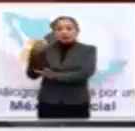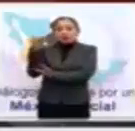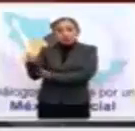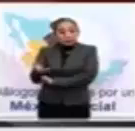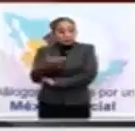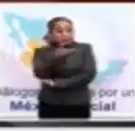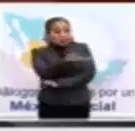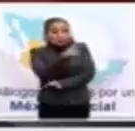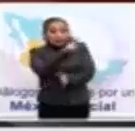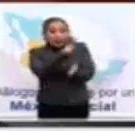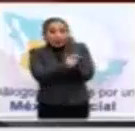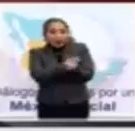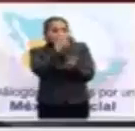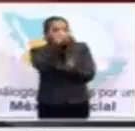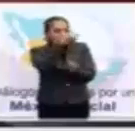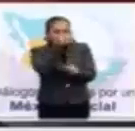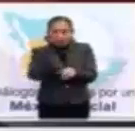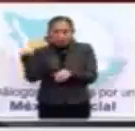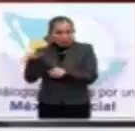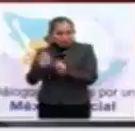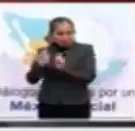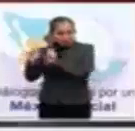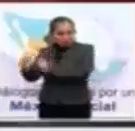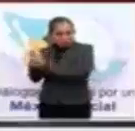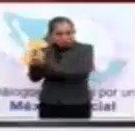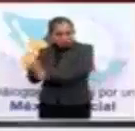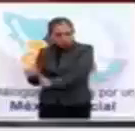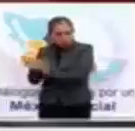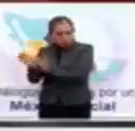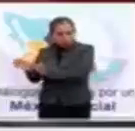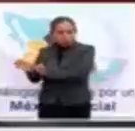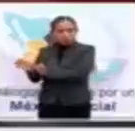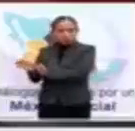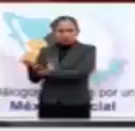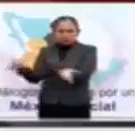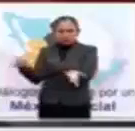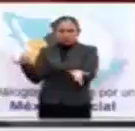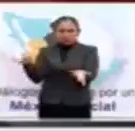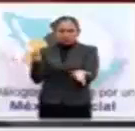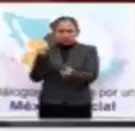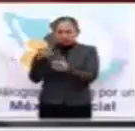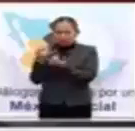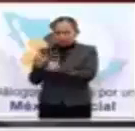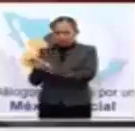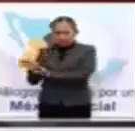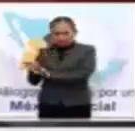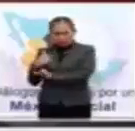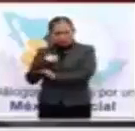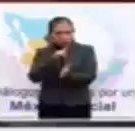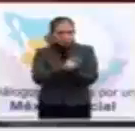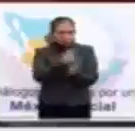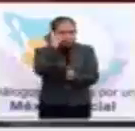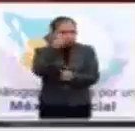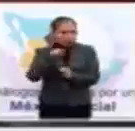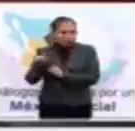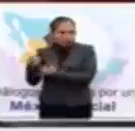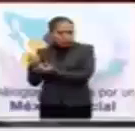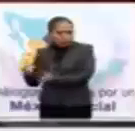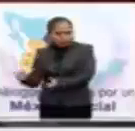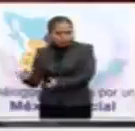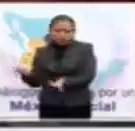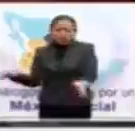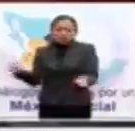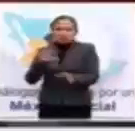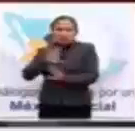una reforma para hacerlo autónomo. Entonces es como raro que una cosa que era autónoma se le pide algo para que sea autónomo. Entonces ahí,